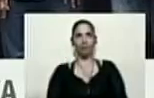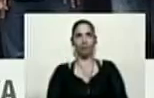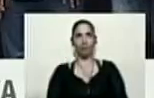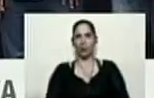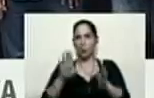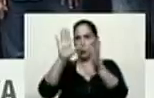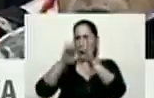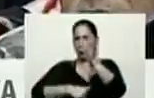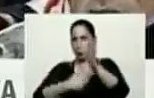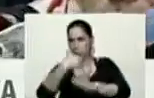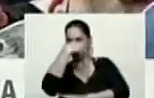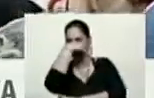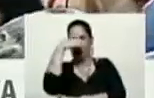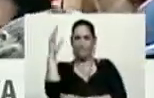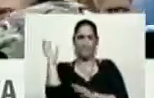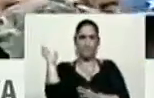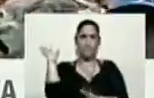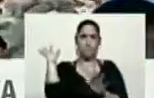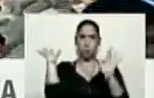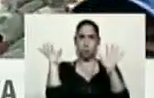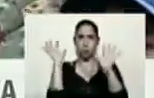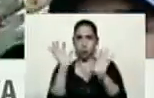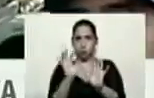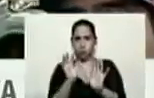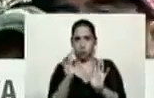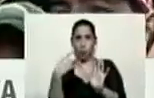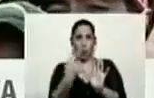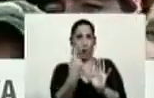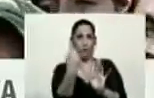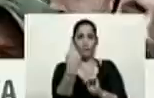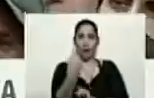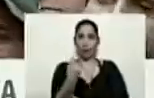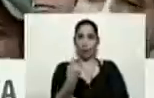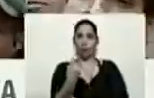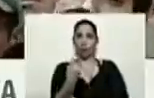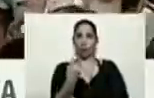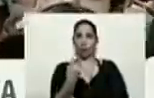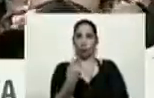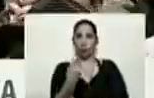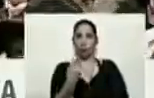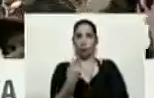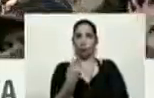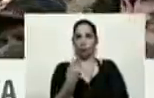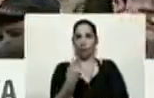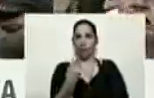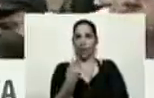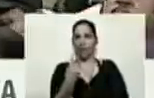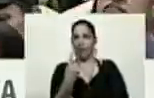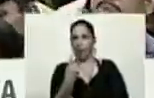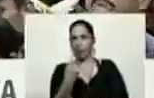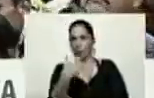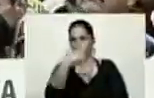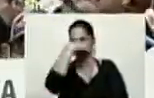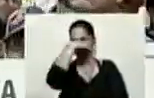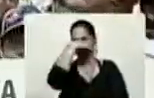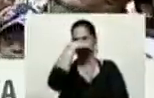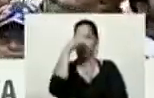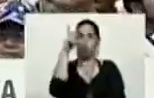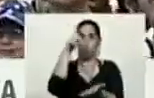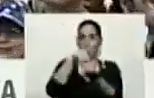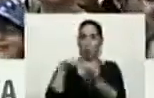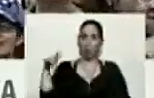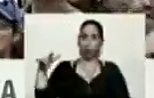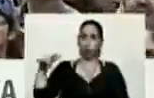Bandidos y bandidas vinieron. Lo único que le faltó traer era su antifaz. Llegaron al aeropuerto